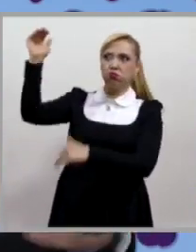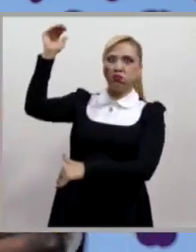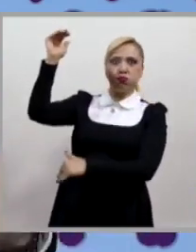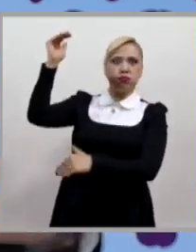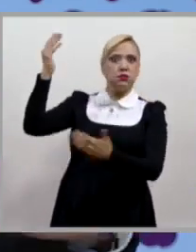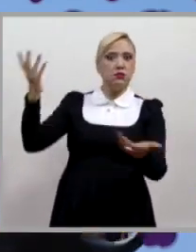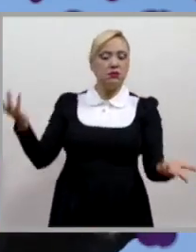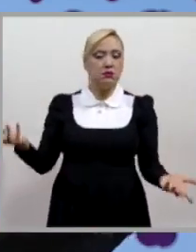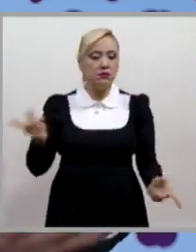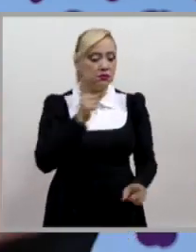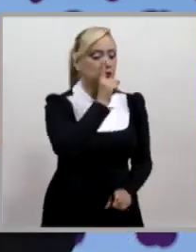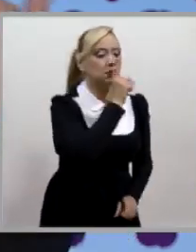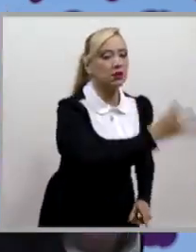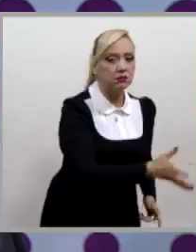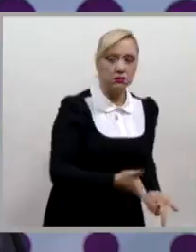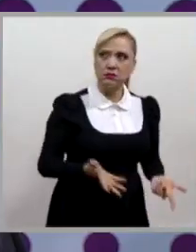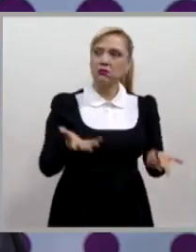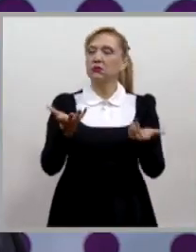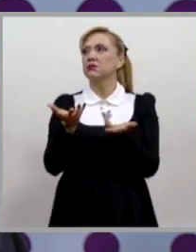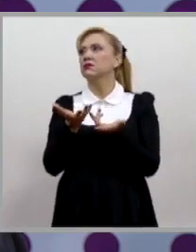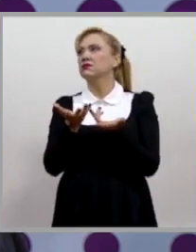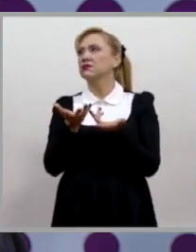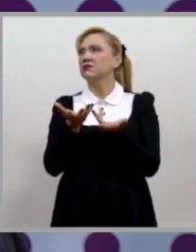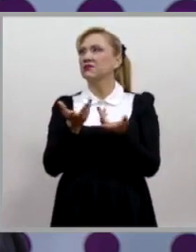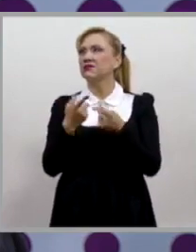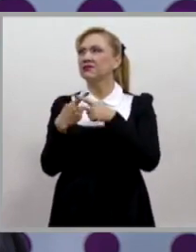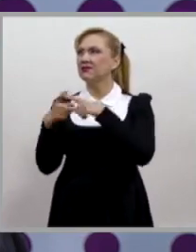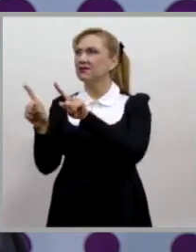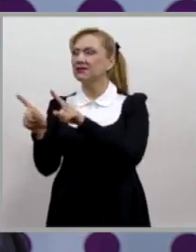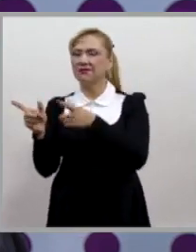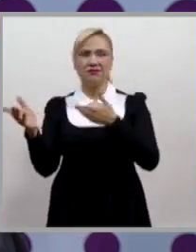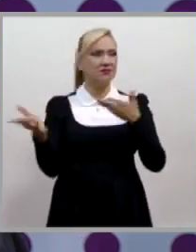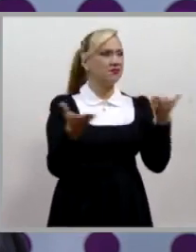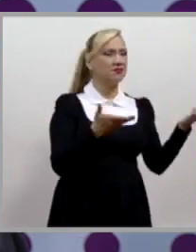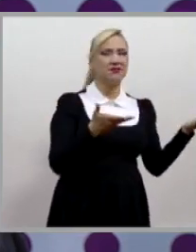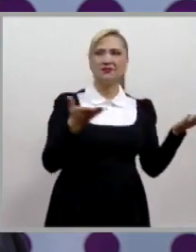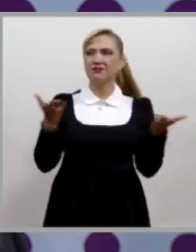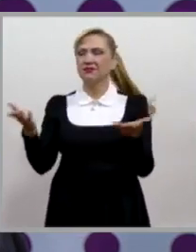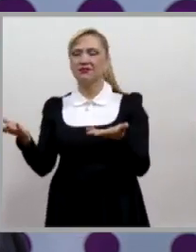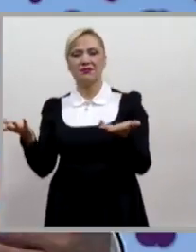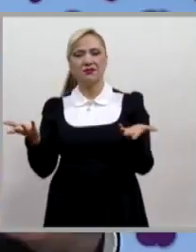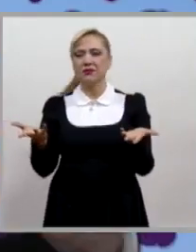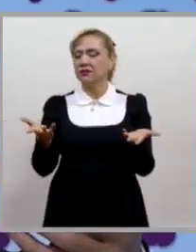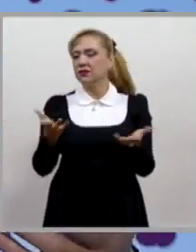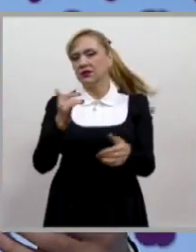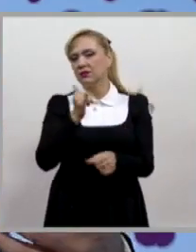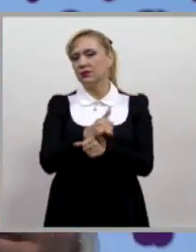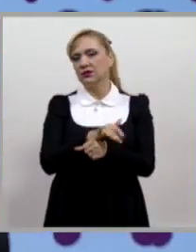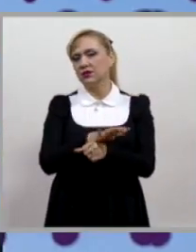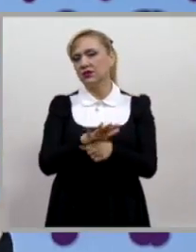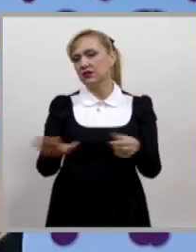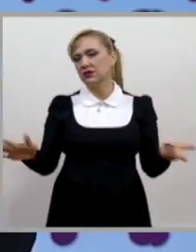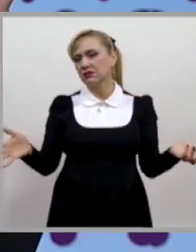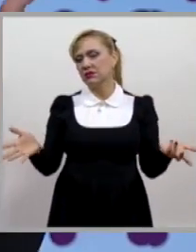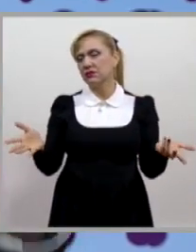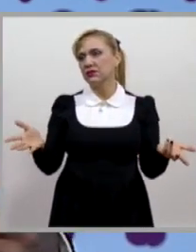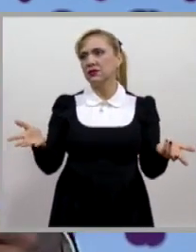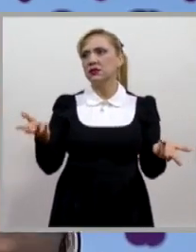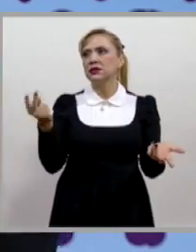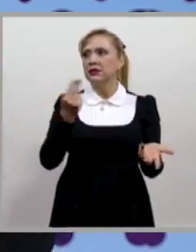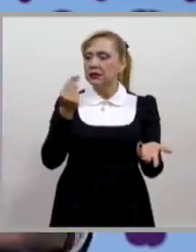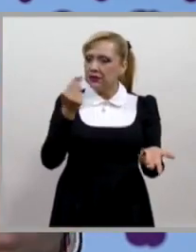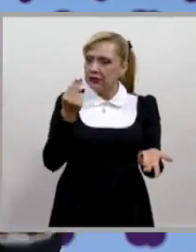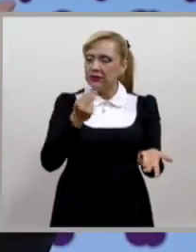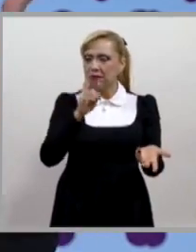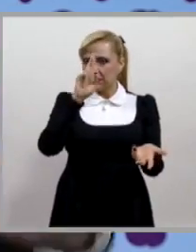de desventajas fácticas que no le permite obtener o acceder a los beneficios o a las ventajas de estas convocatorias o de las